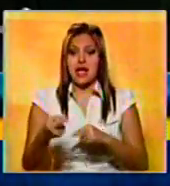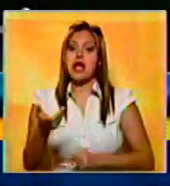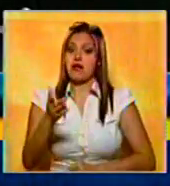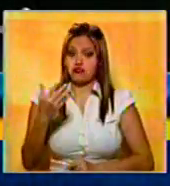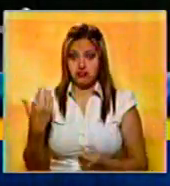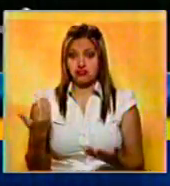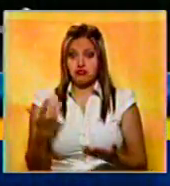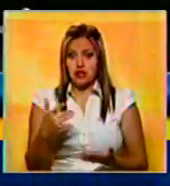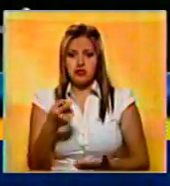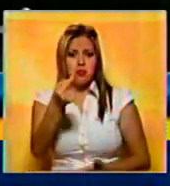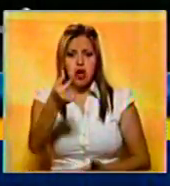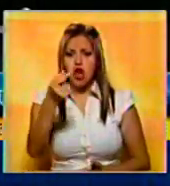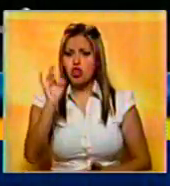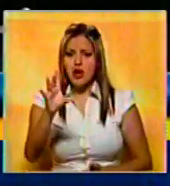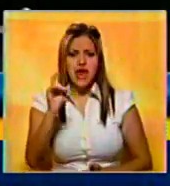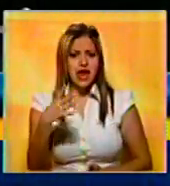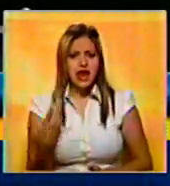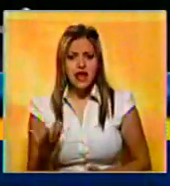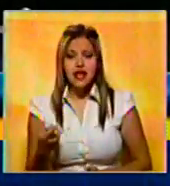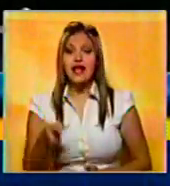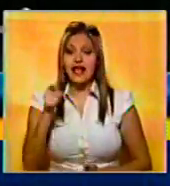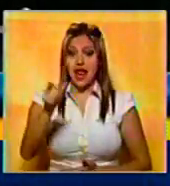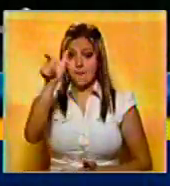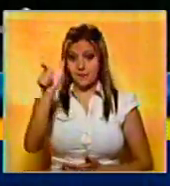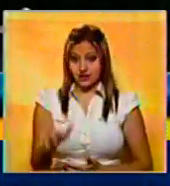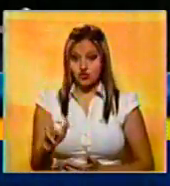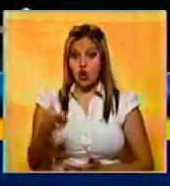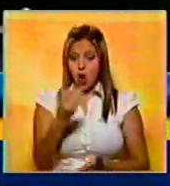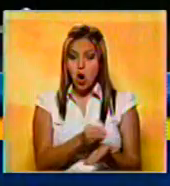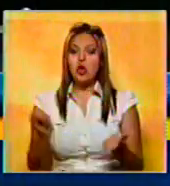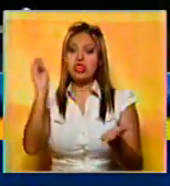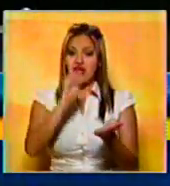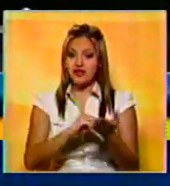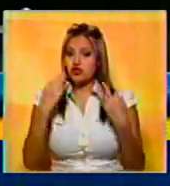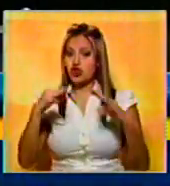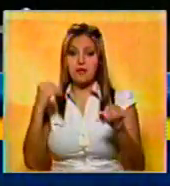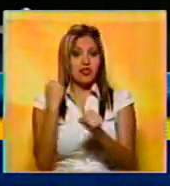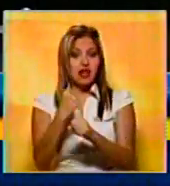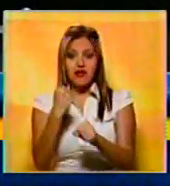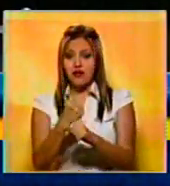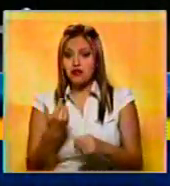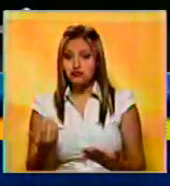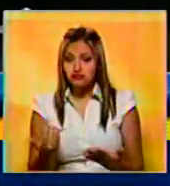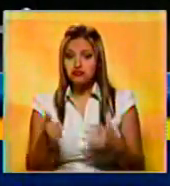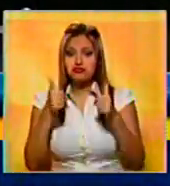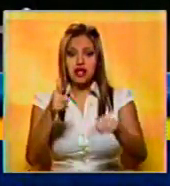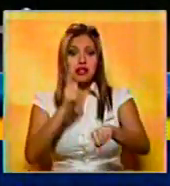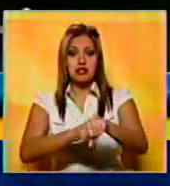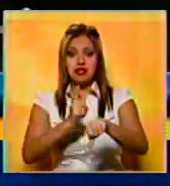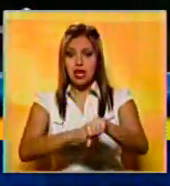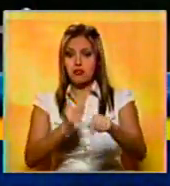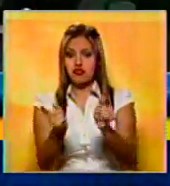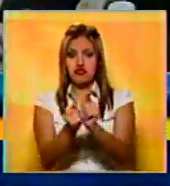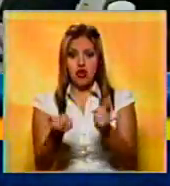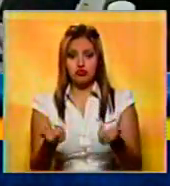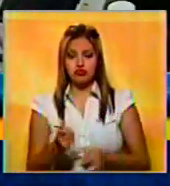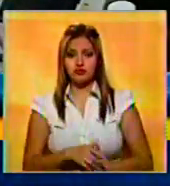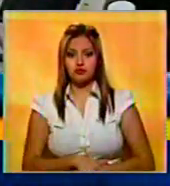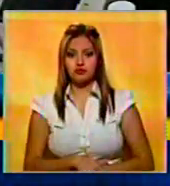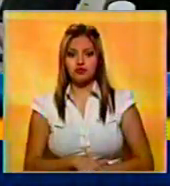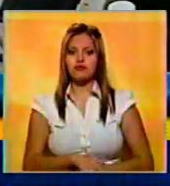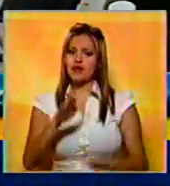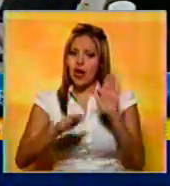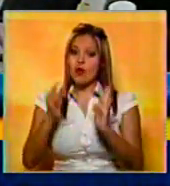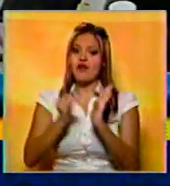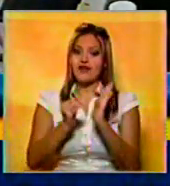tienen muy poco dolor y tienen una reincorporación a sus actividades en un tiempo muy, muy corto. En